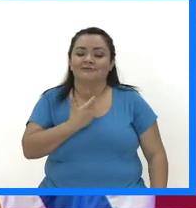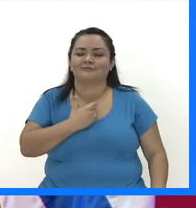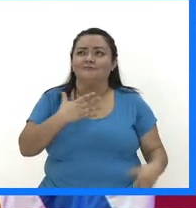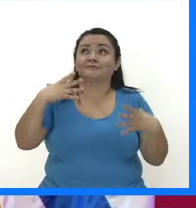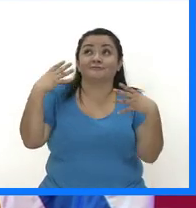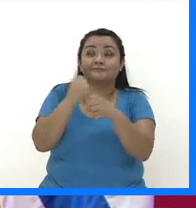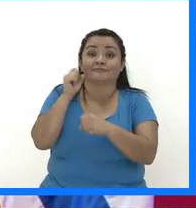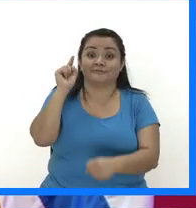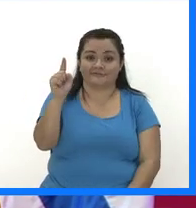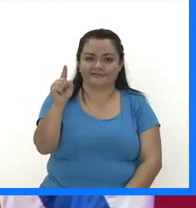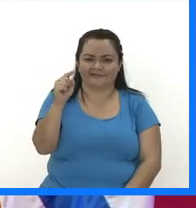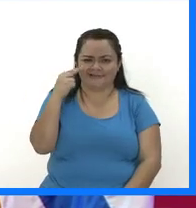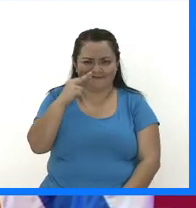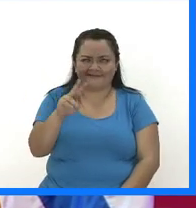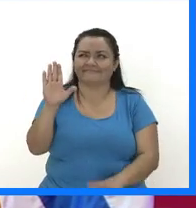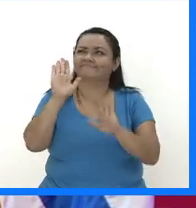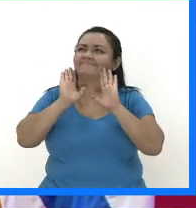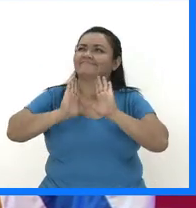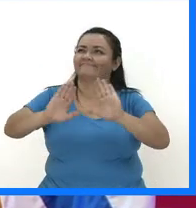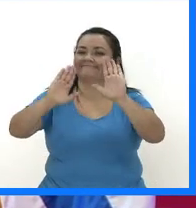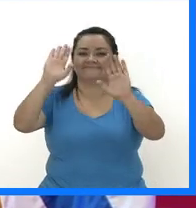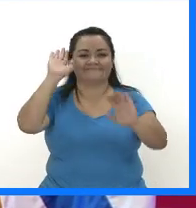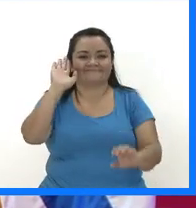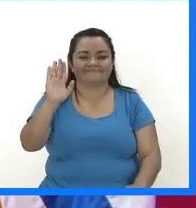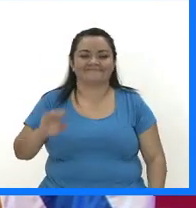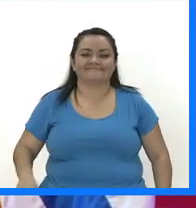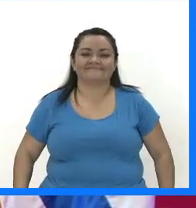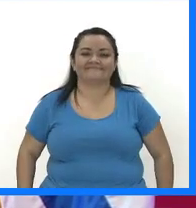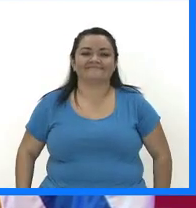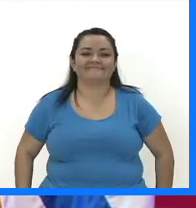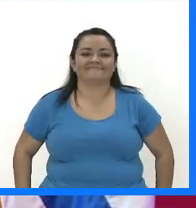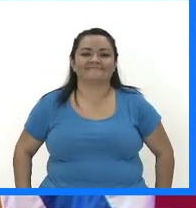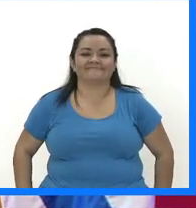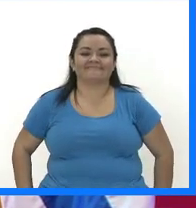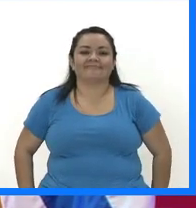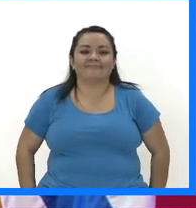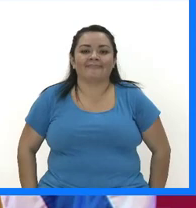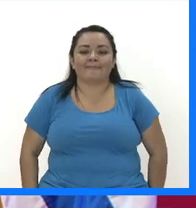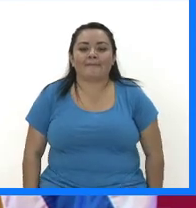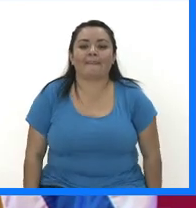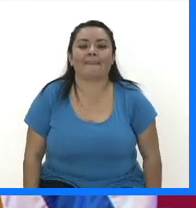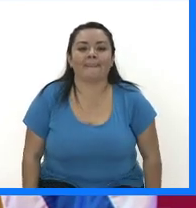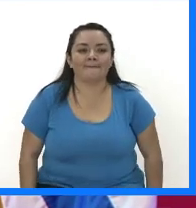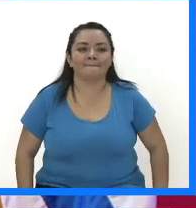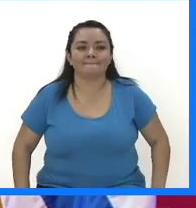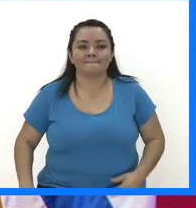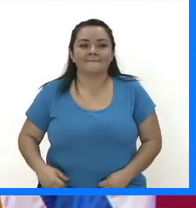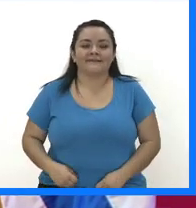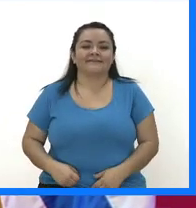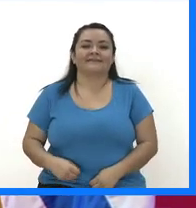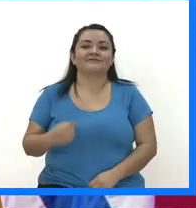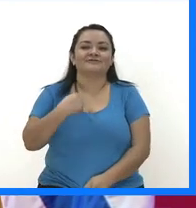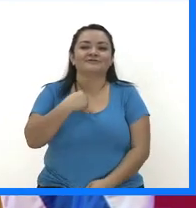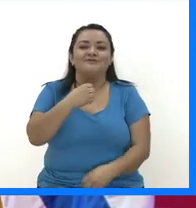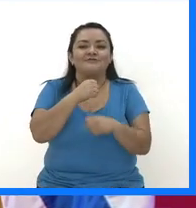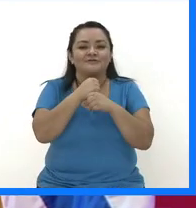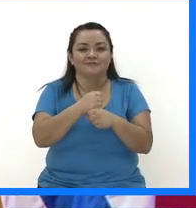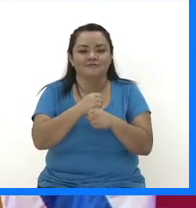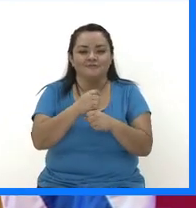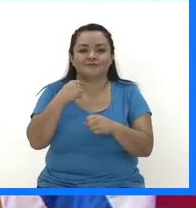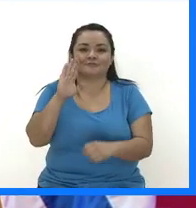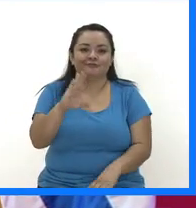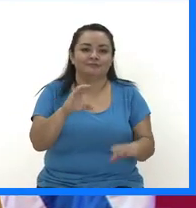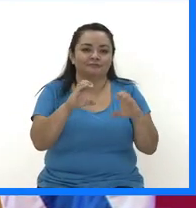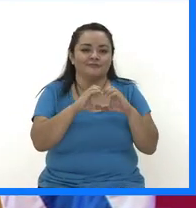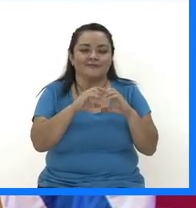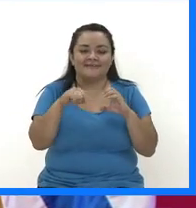en las manos de dios y veamos sus maravillas amigo y hermano de algo estoy seguro que lo que quiero inyectar en